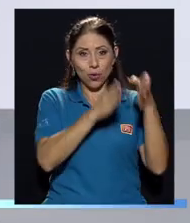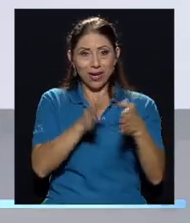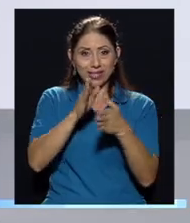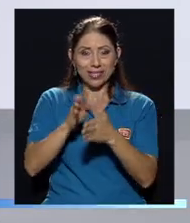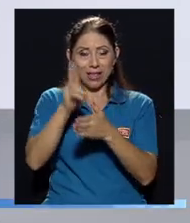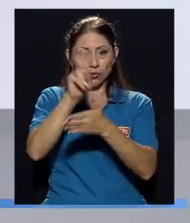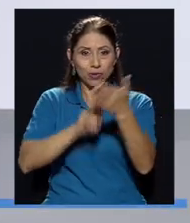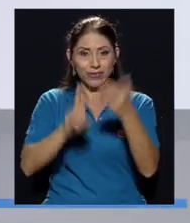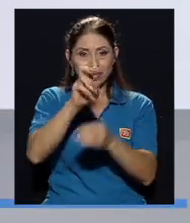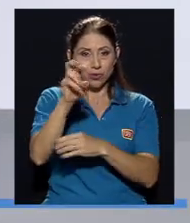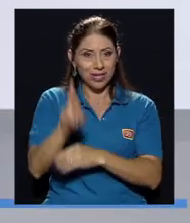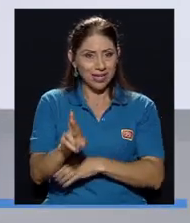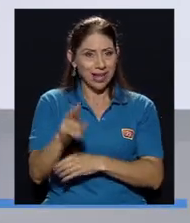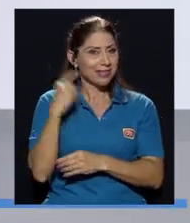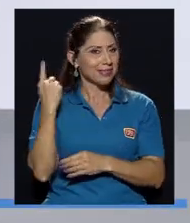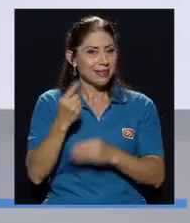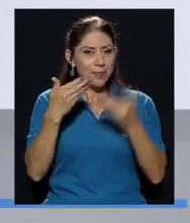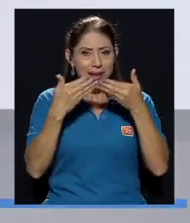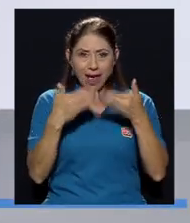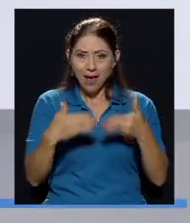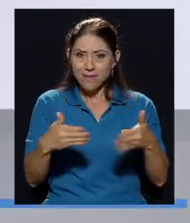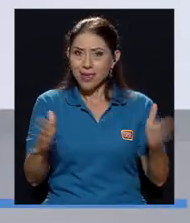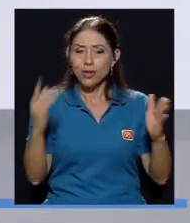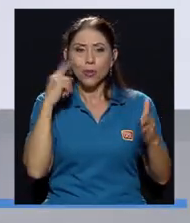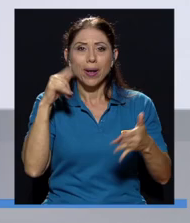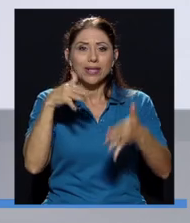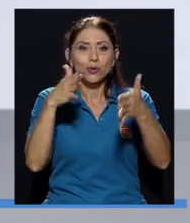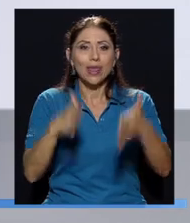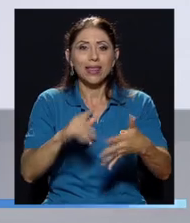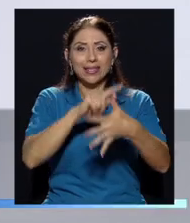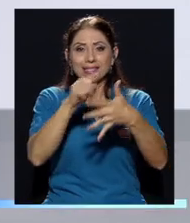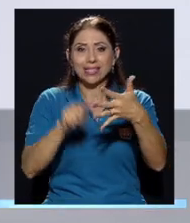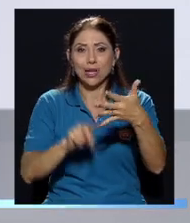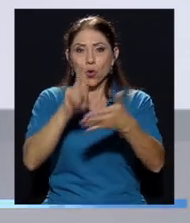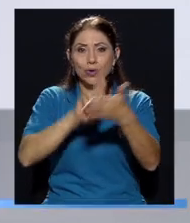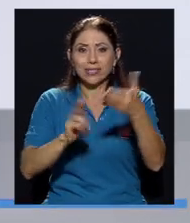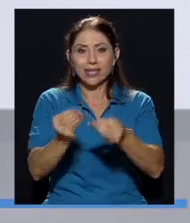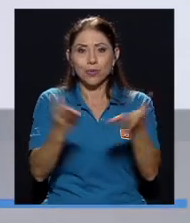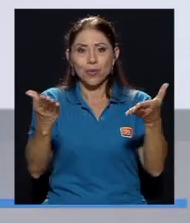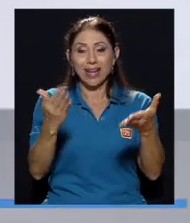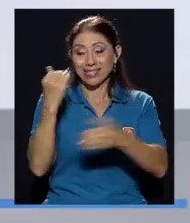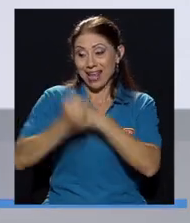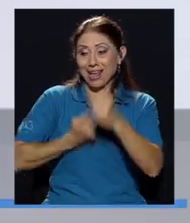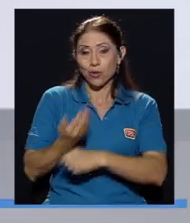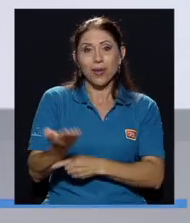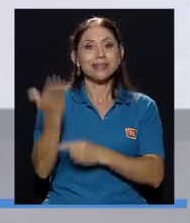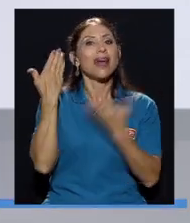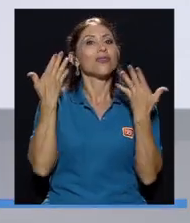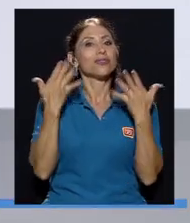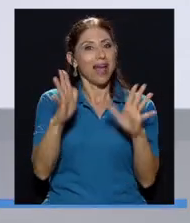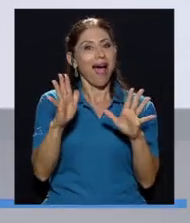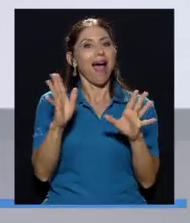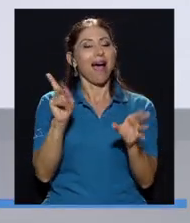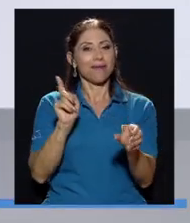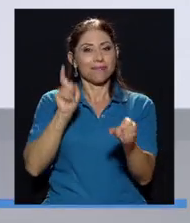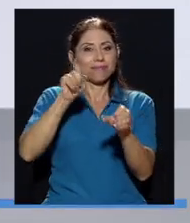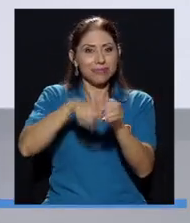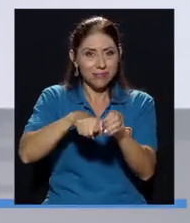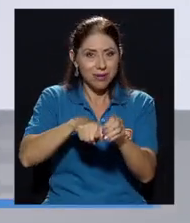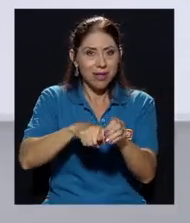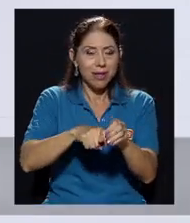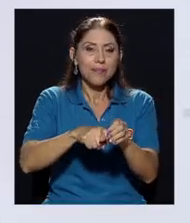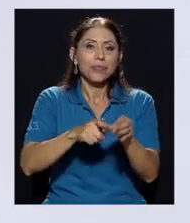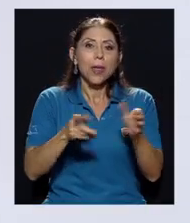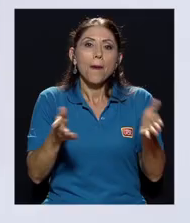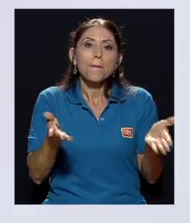universidad costa rica siempre abierto a estudiantes de las cinco universidades públicas y ya desde el año pasado logramos incorporar en la organización propiamente a